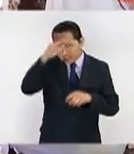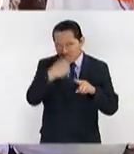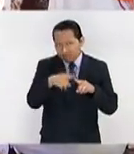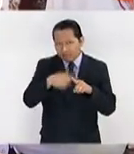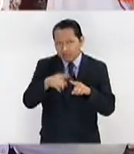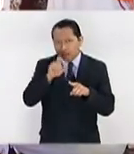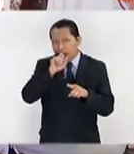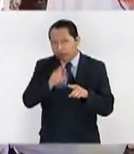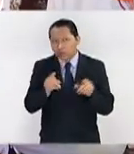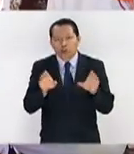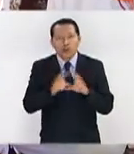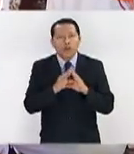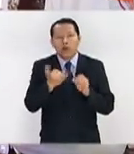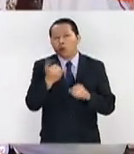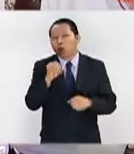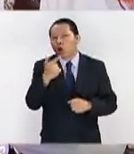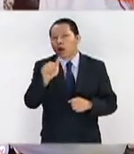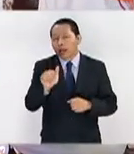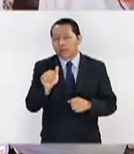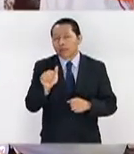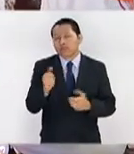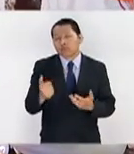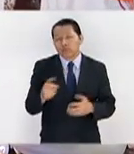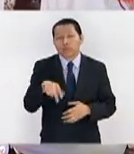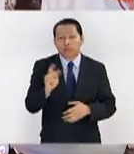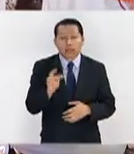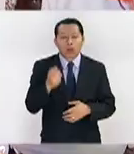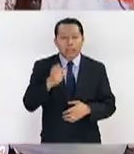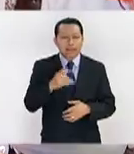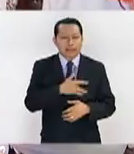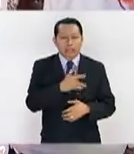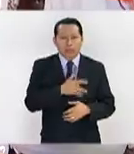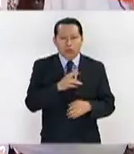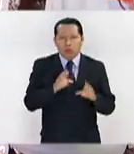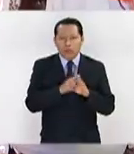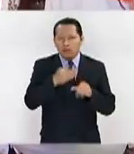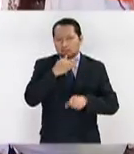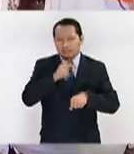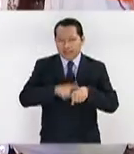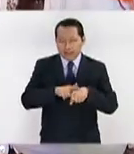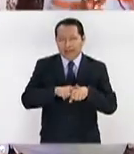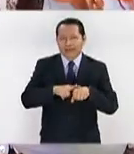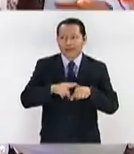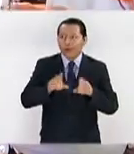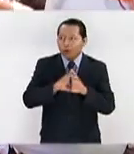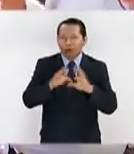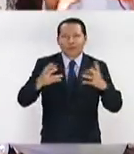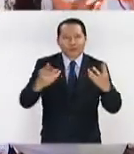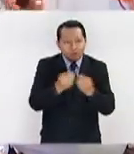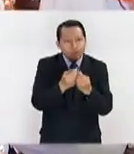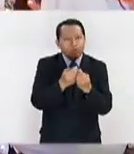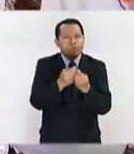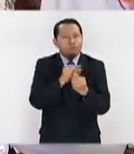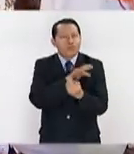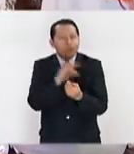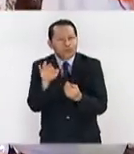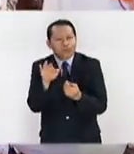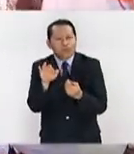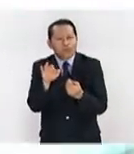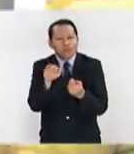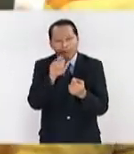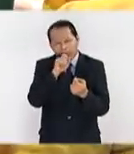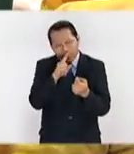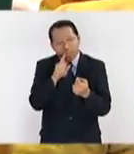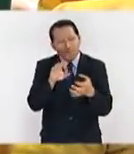que es la práctica de yoga, pero siento que este festival complementa y hace como una